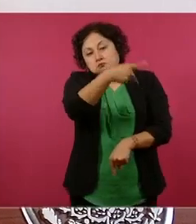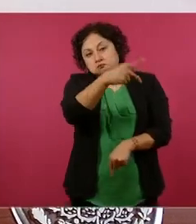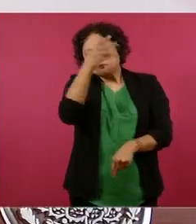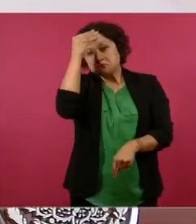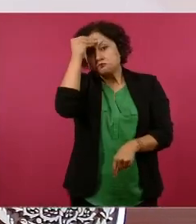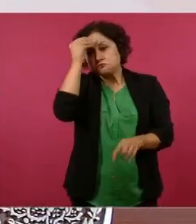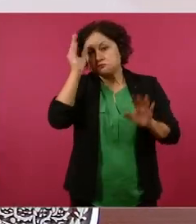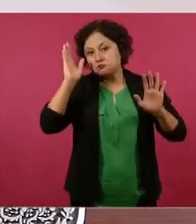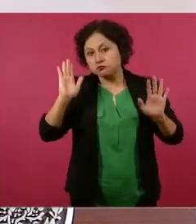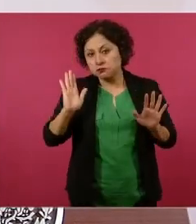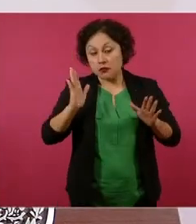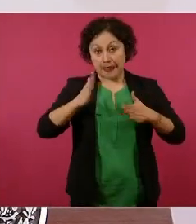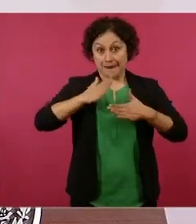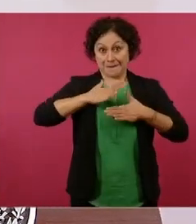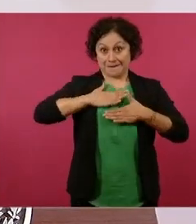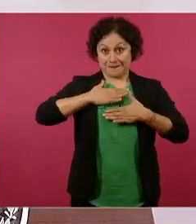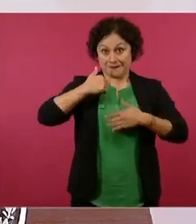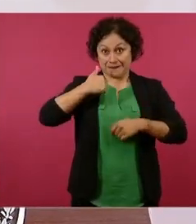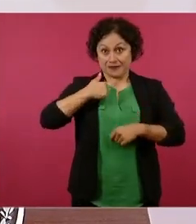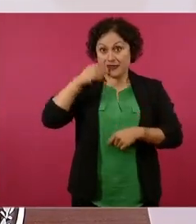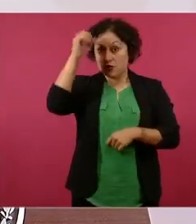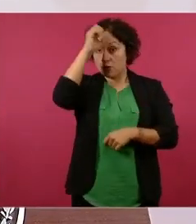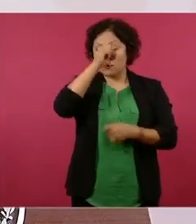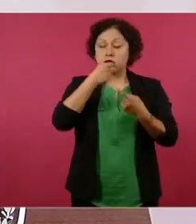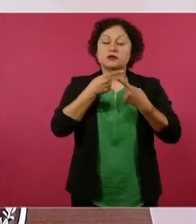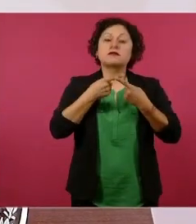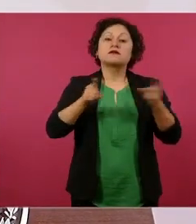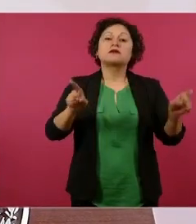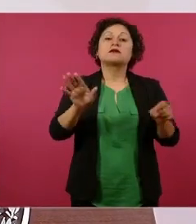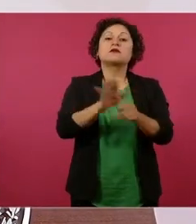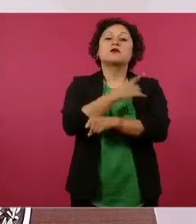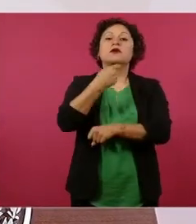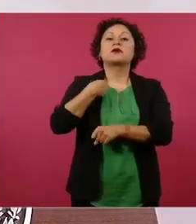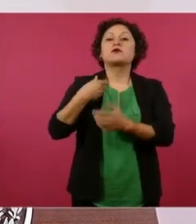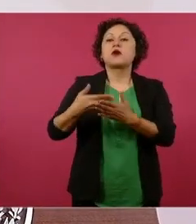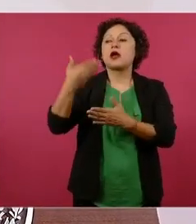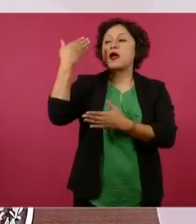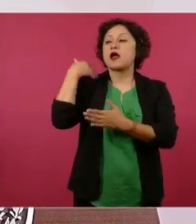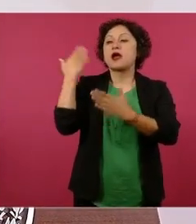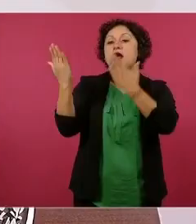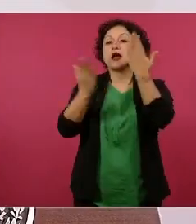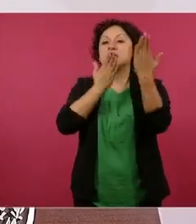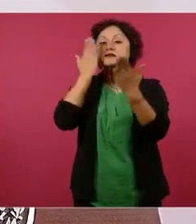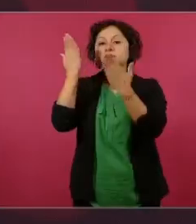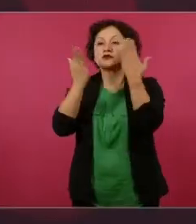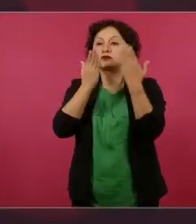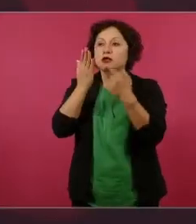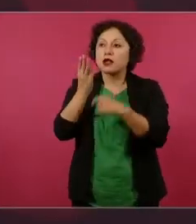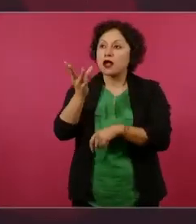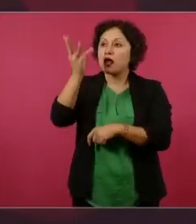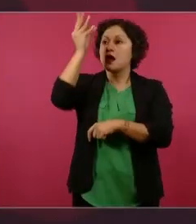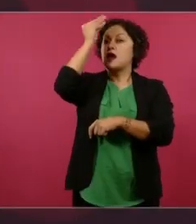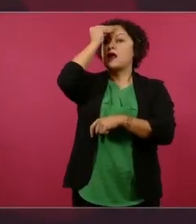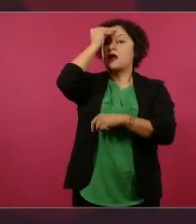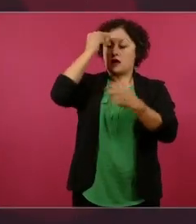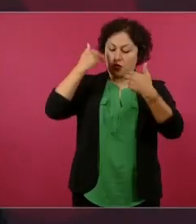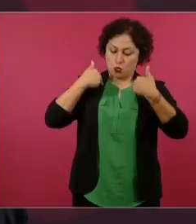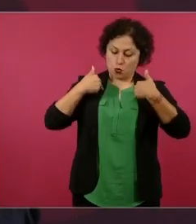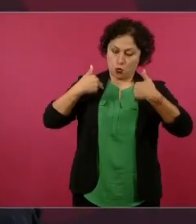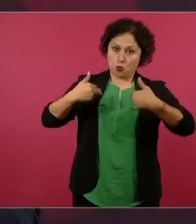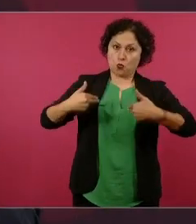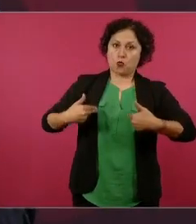que los seres humanos no somos malos. Por naturaleza no nacimos